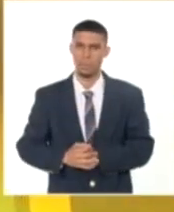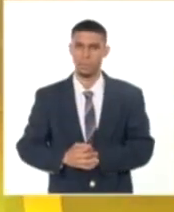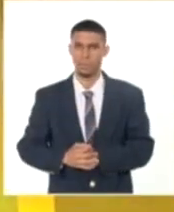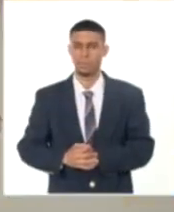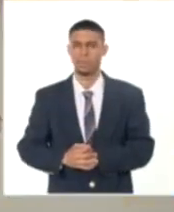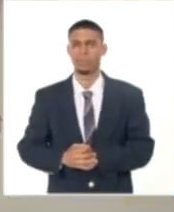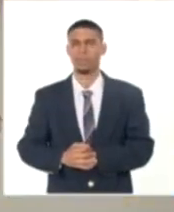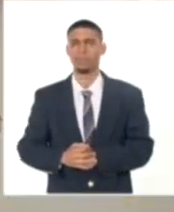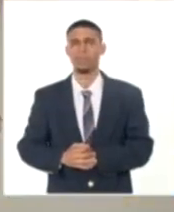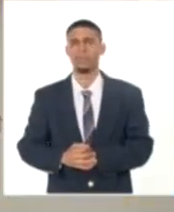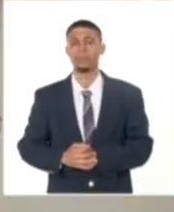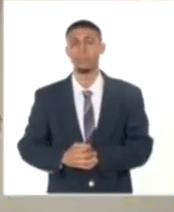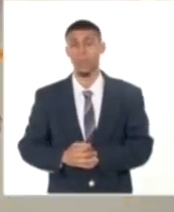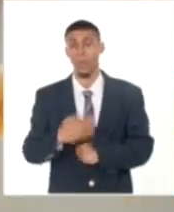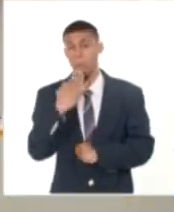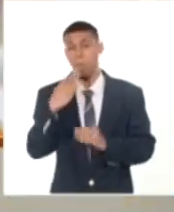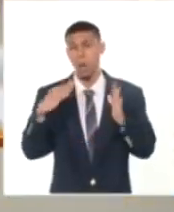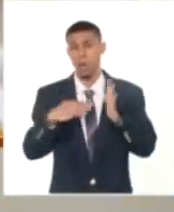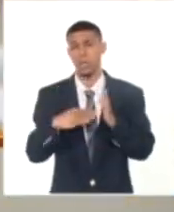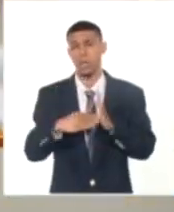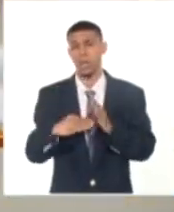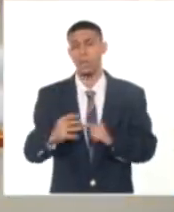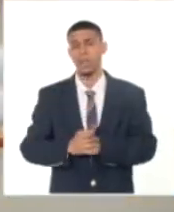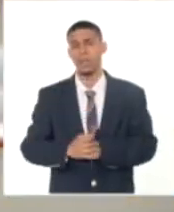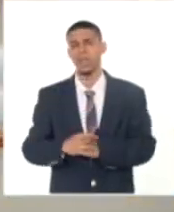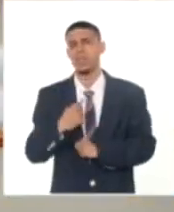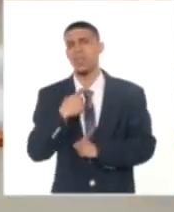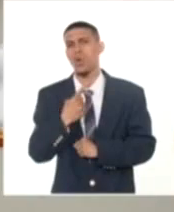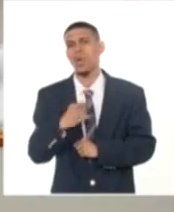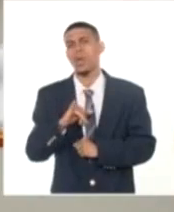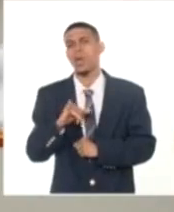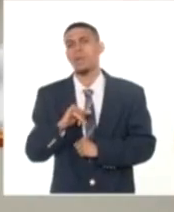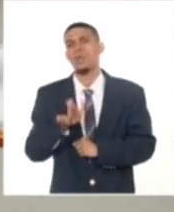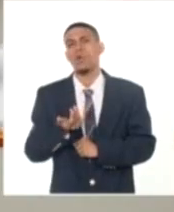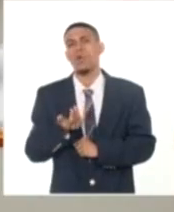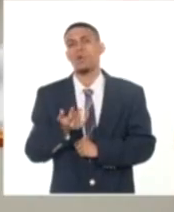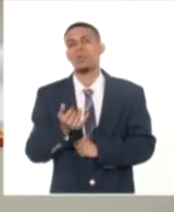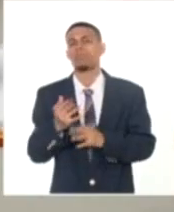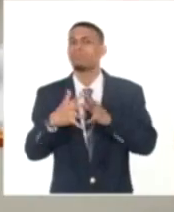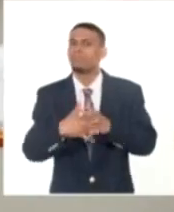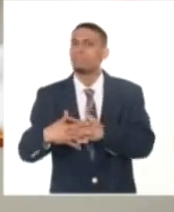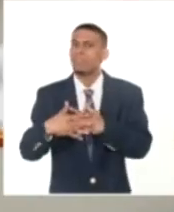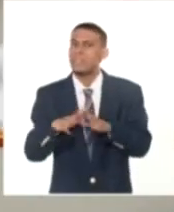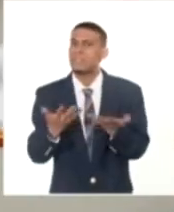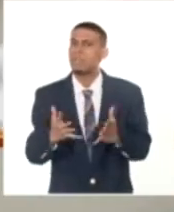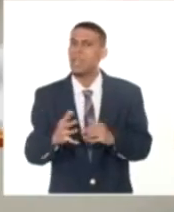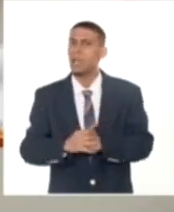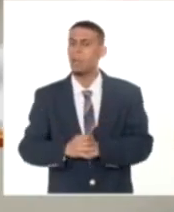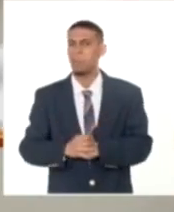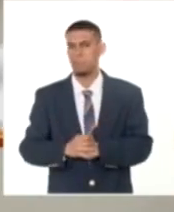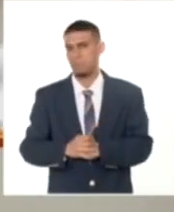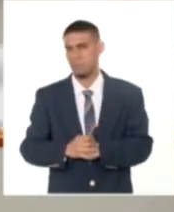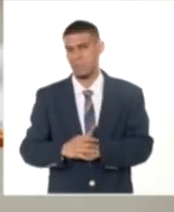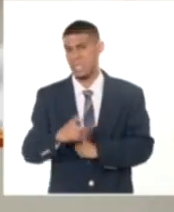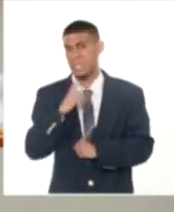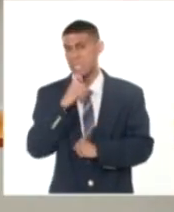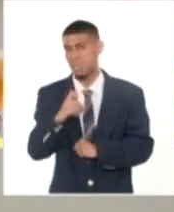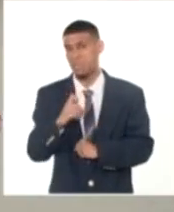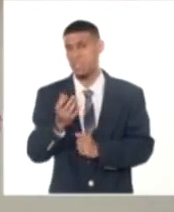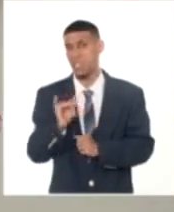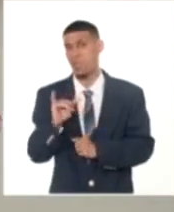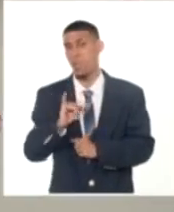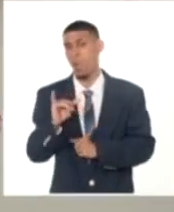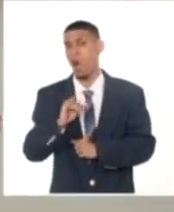Gracias, buenas tardes. Si les dijera que la hegemonía estadounidense está tan valiente, parecería esta la frase de un discurso de un político